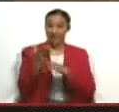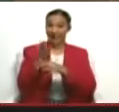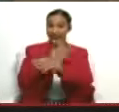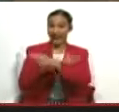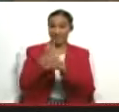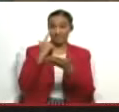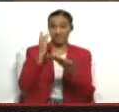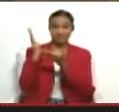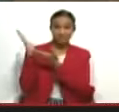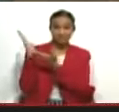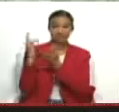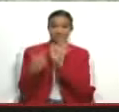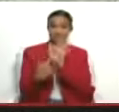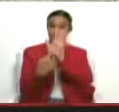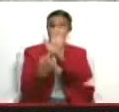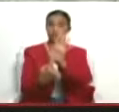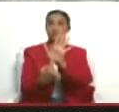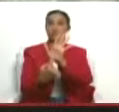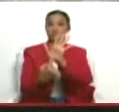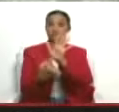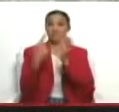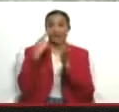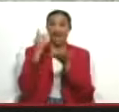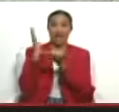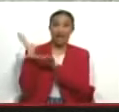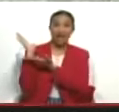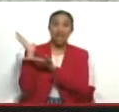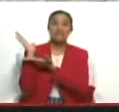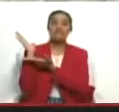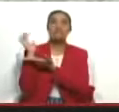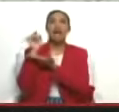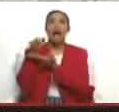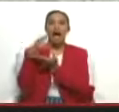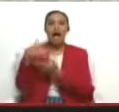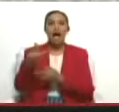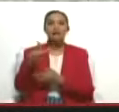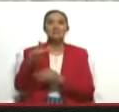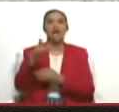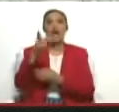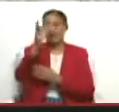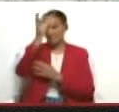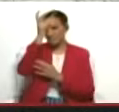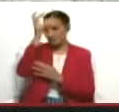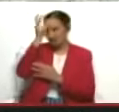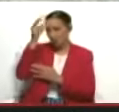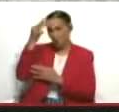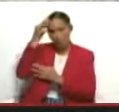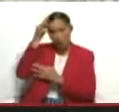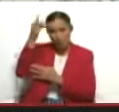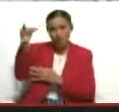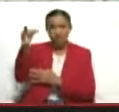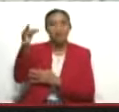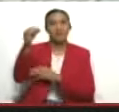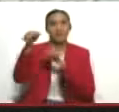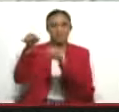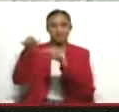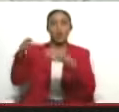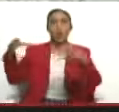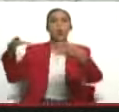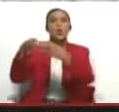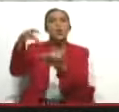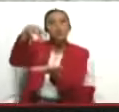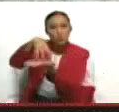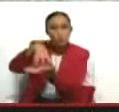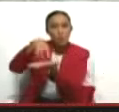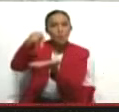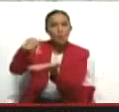acá Allí aparecen Puerto cabello y borburata por ejemplo de los